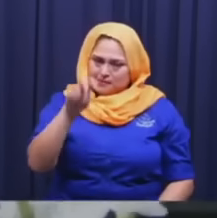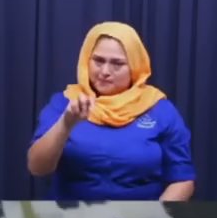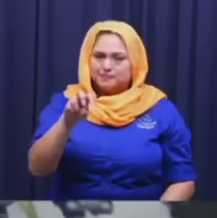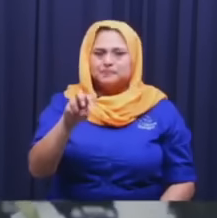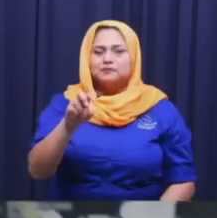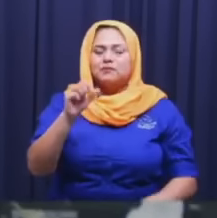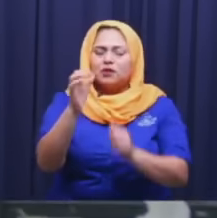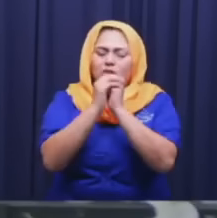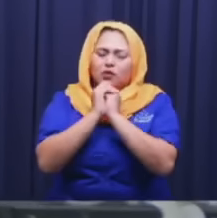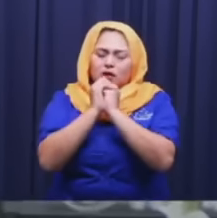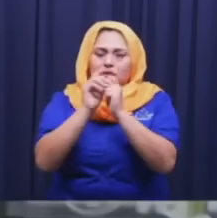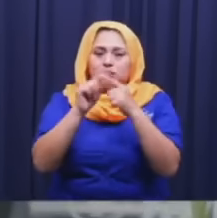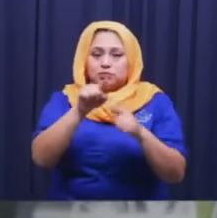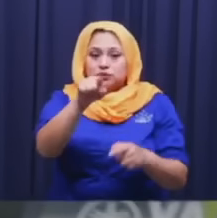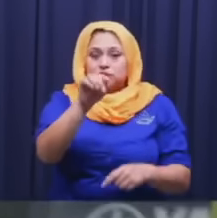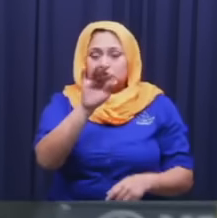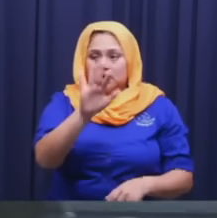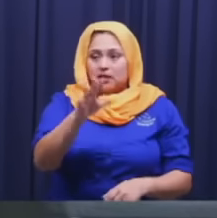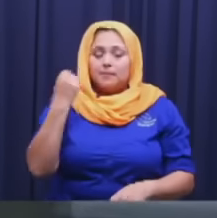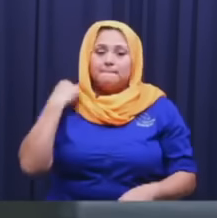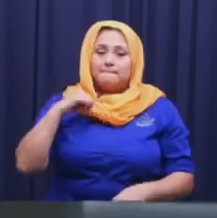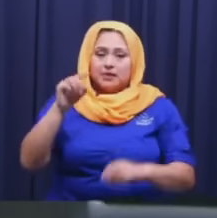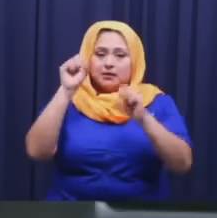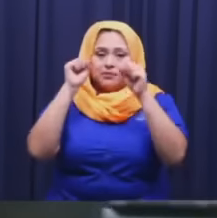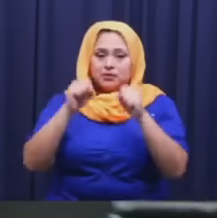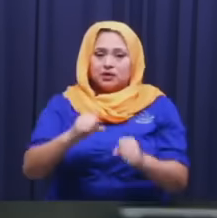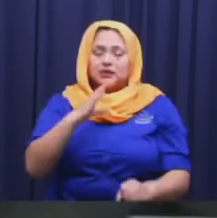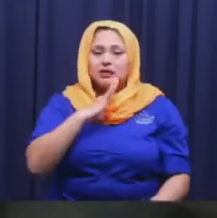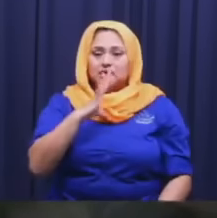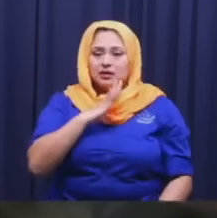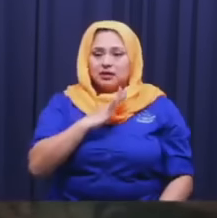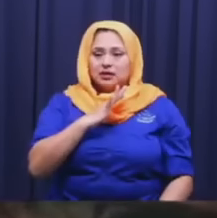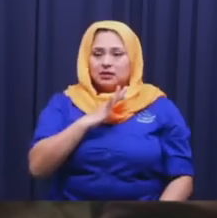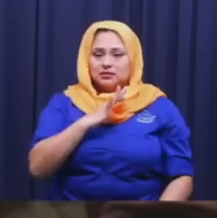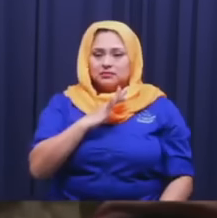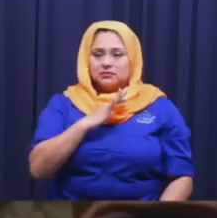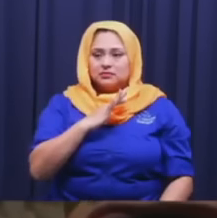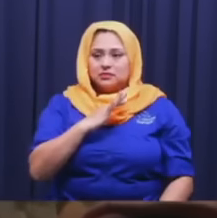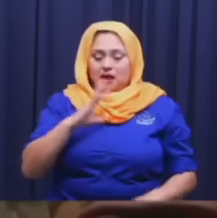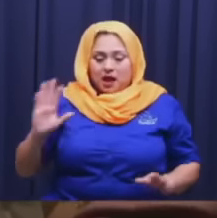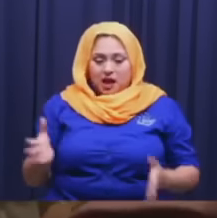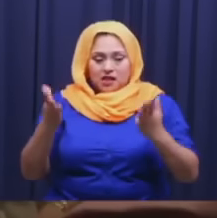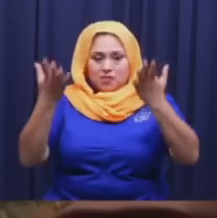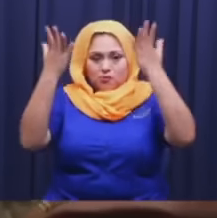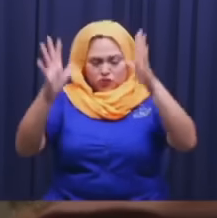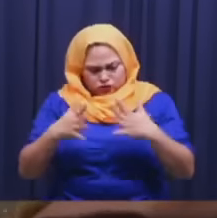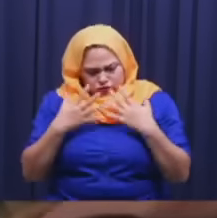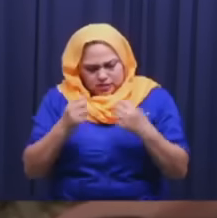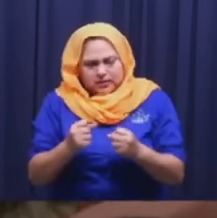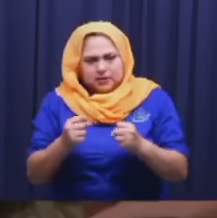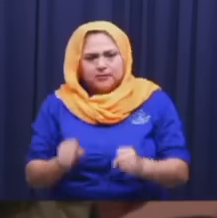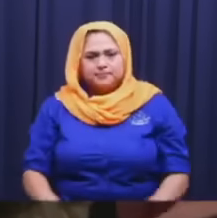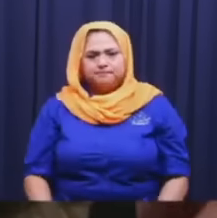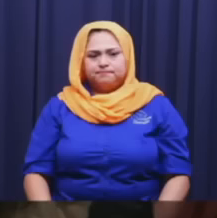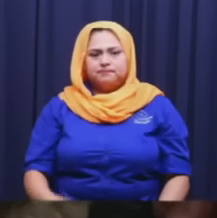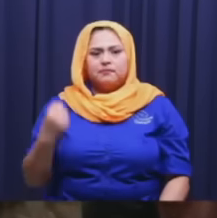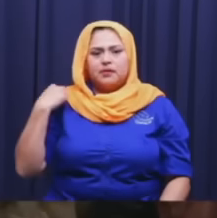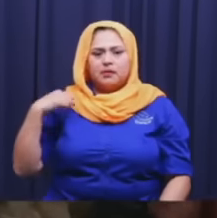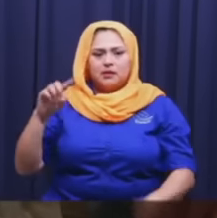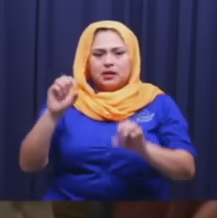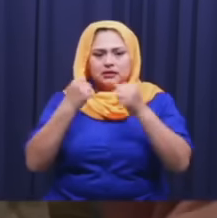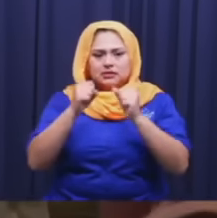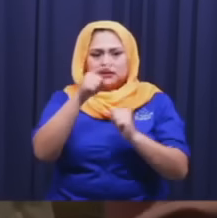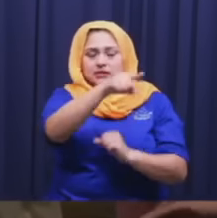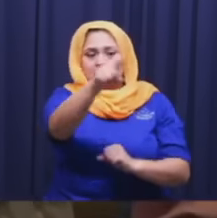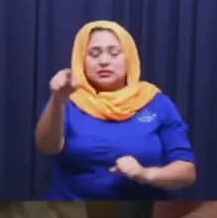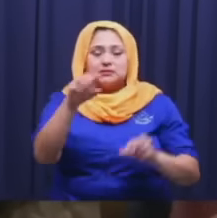necesita que oremos por usted para poder tener ese ánimo fuerte, para ser de esas